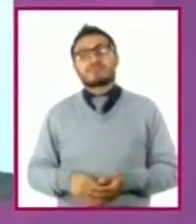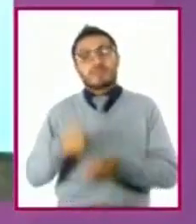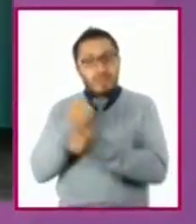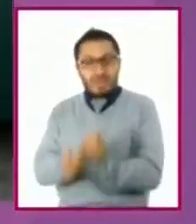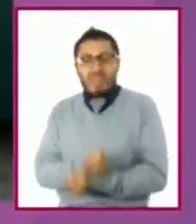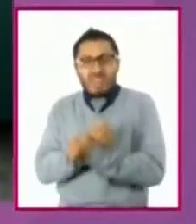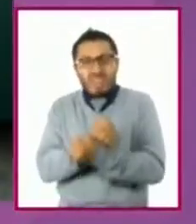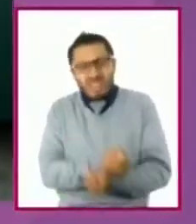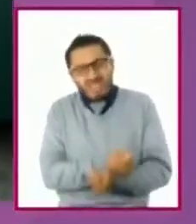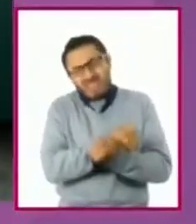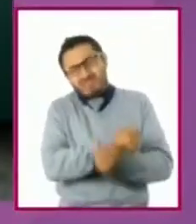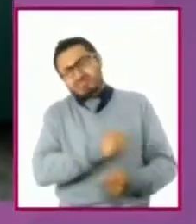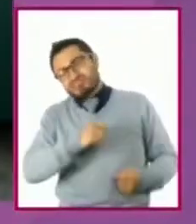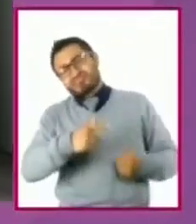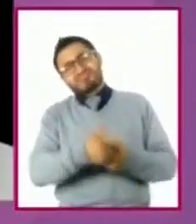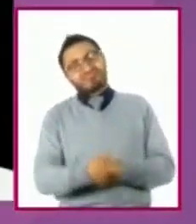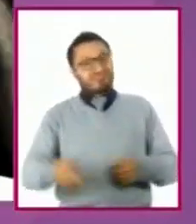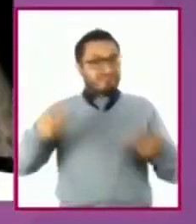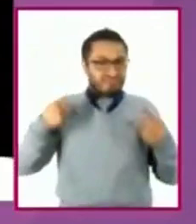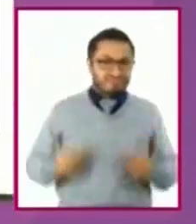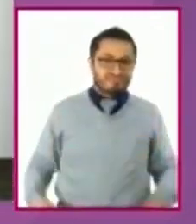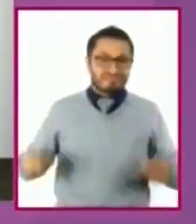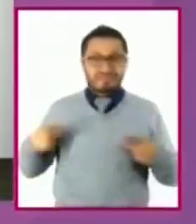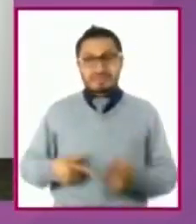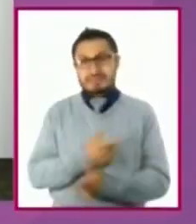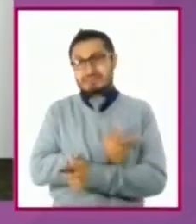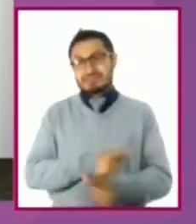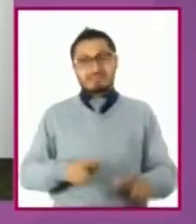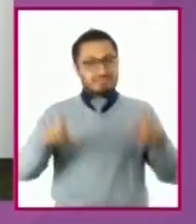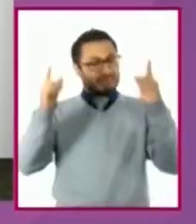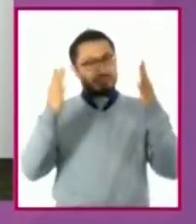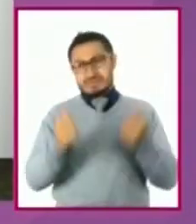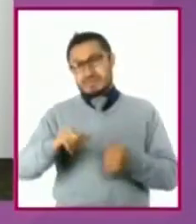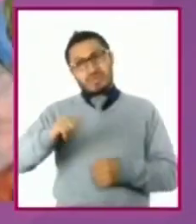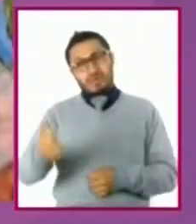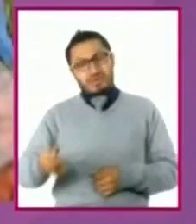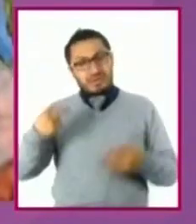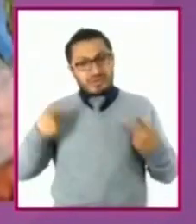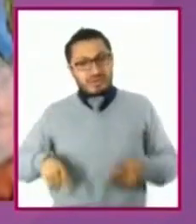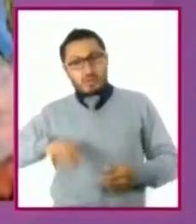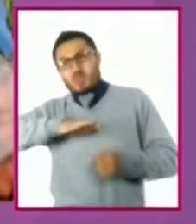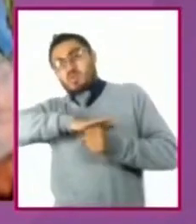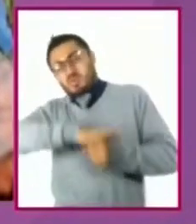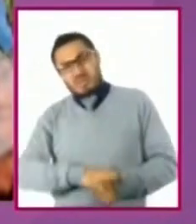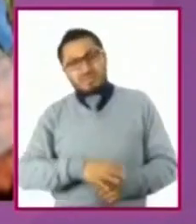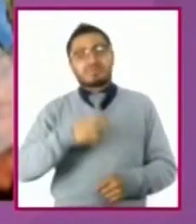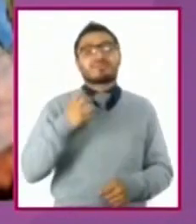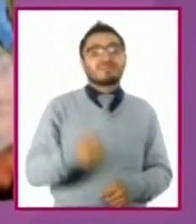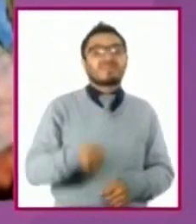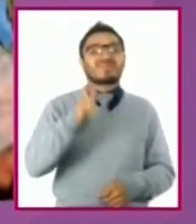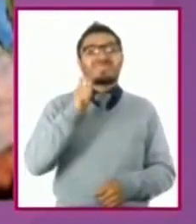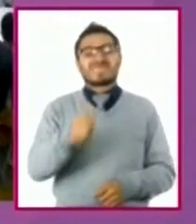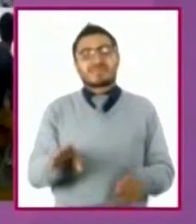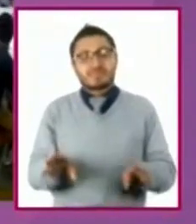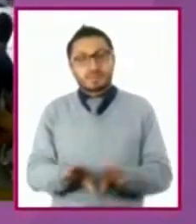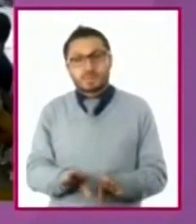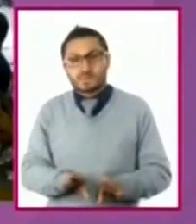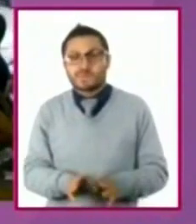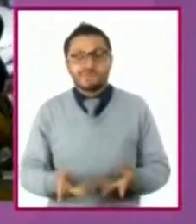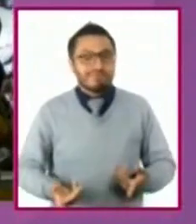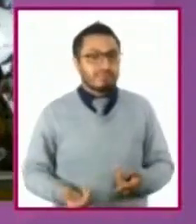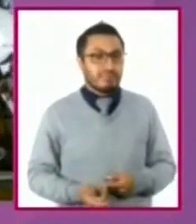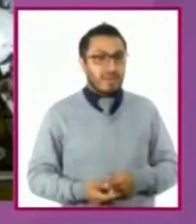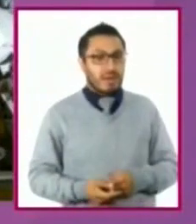acto en el cual las personas carecen de libertad al estar dominadas por otra. Nos referimos a aquellas que, al